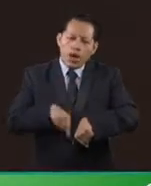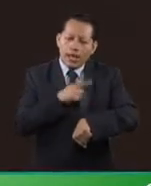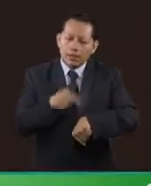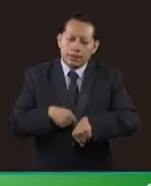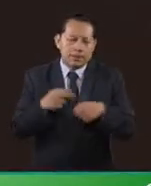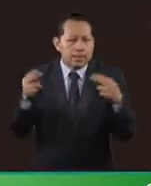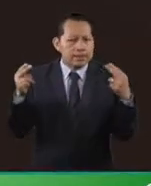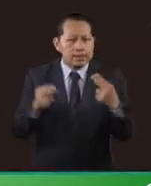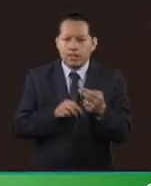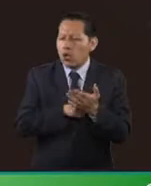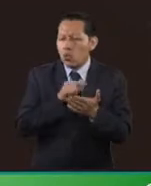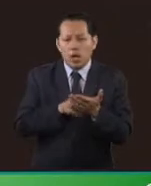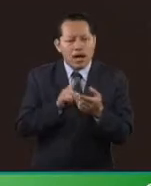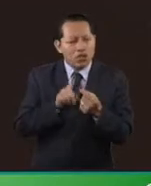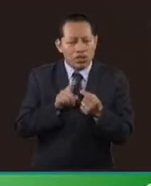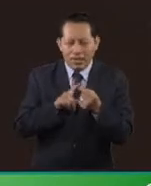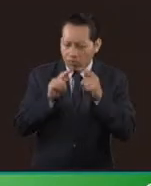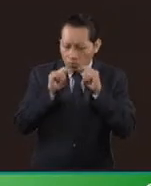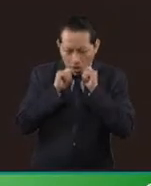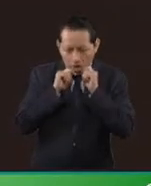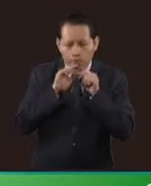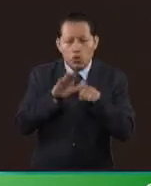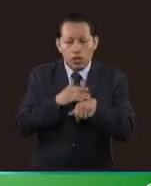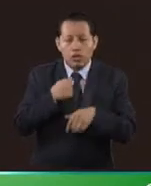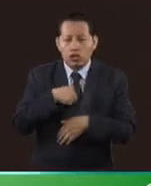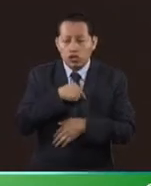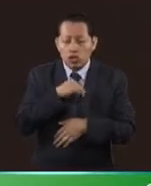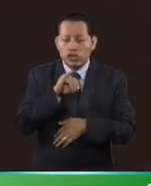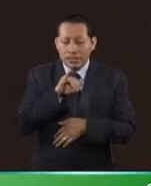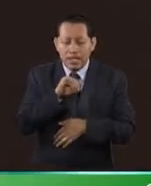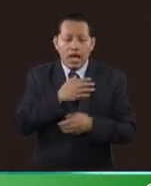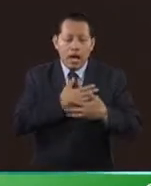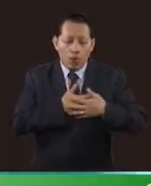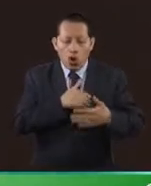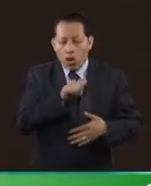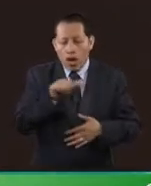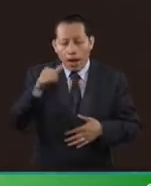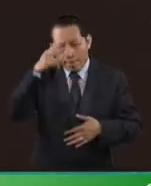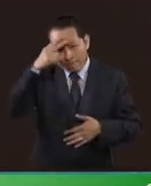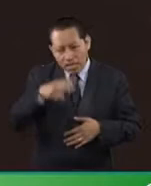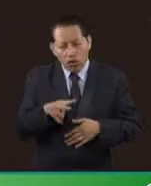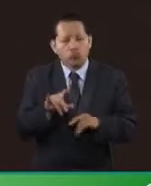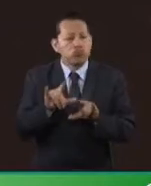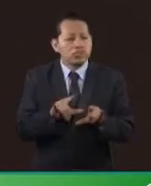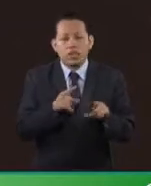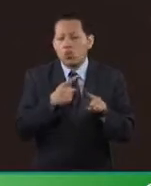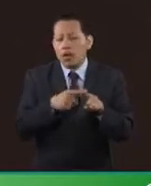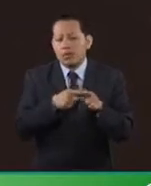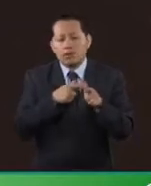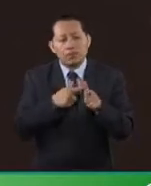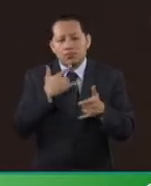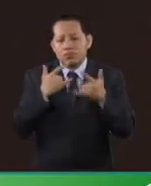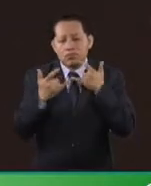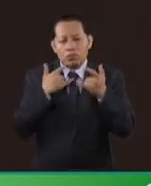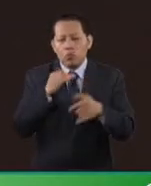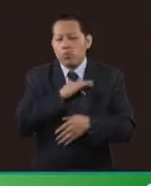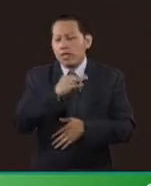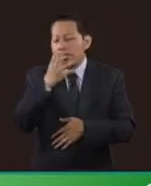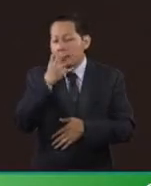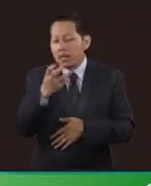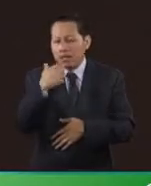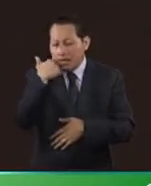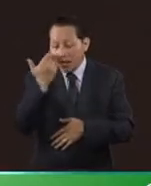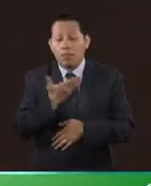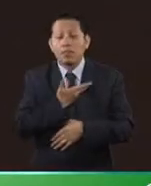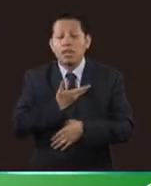donde sea necesario las que sí amamos los que sí amamos a México y d Seguiremos jugando por él pueden gritar lo que quieran